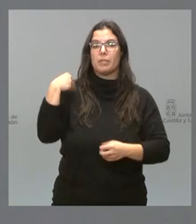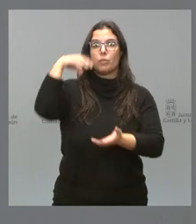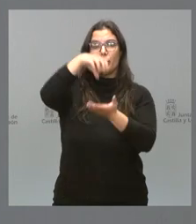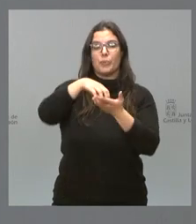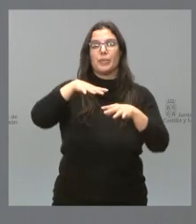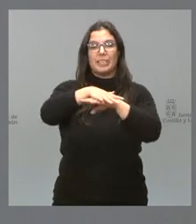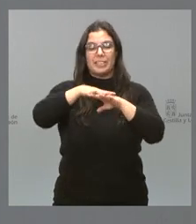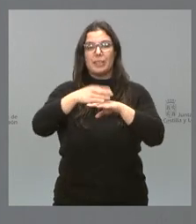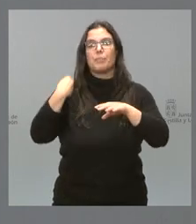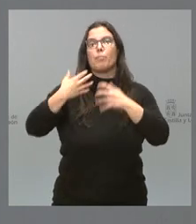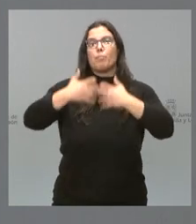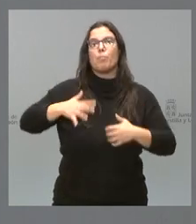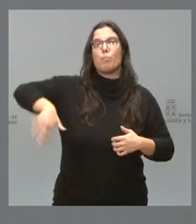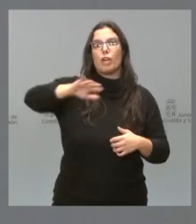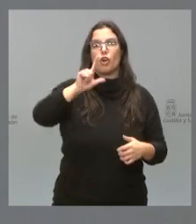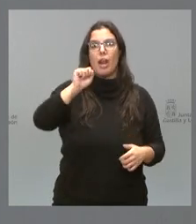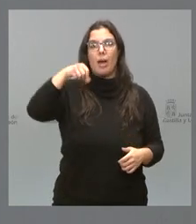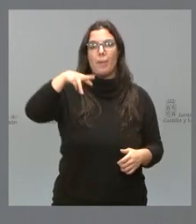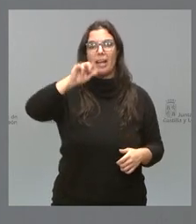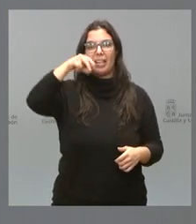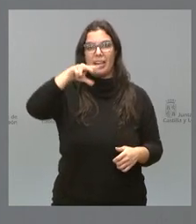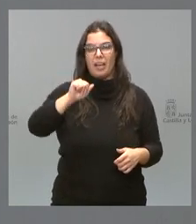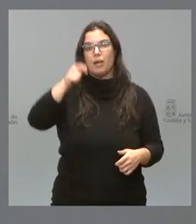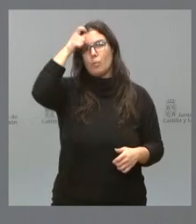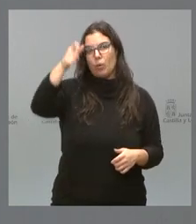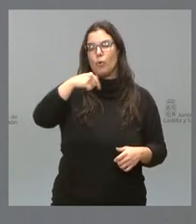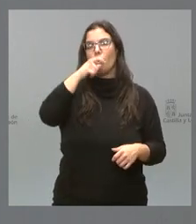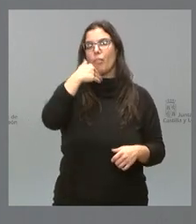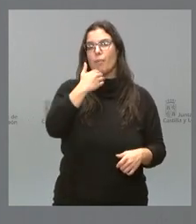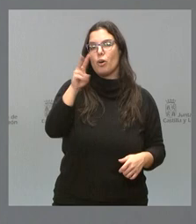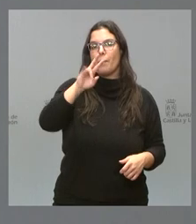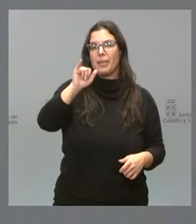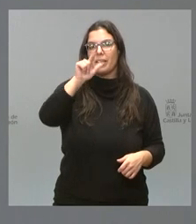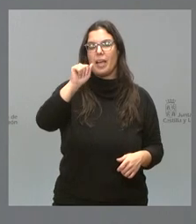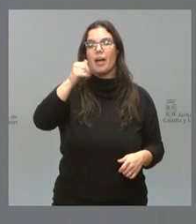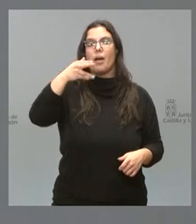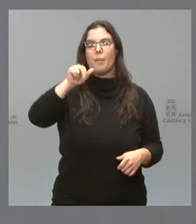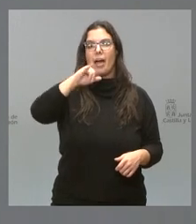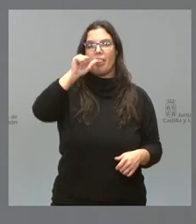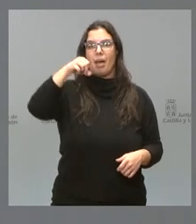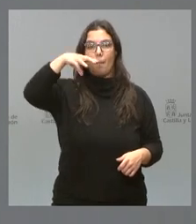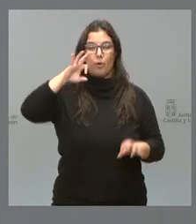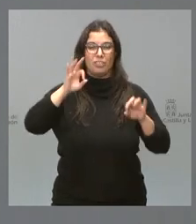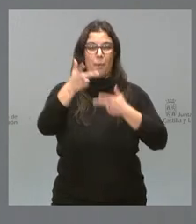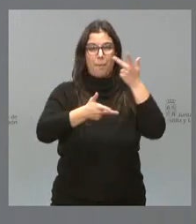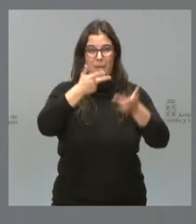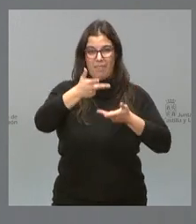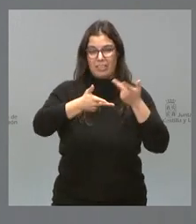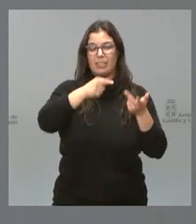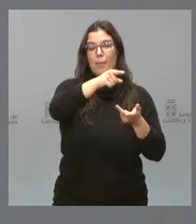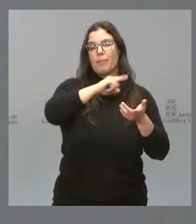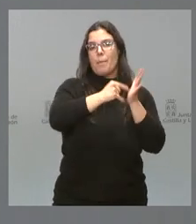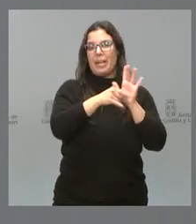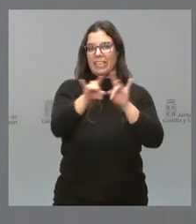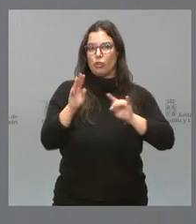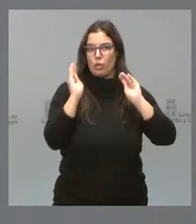distribución eléctrica existente en el polígono industrial de la Marina en villabrazaro Zamora está en el entorno de Benavente forma parte del plan territorial de Benavente y con